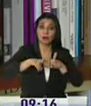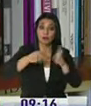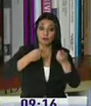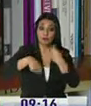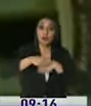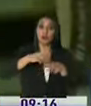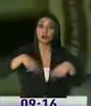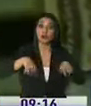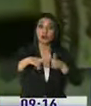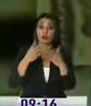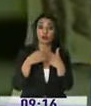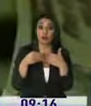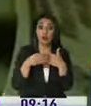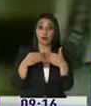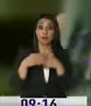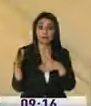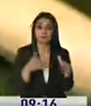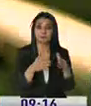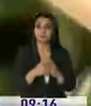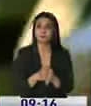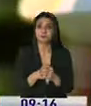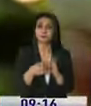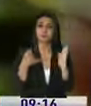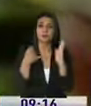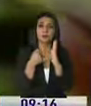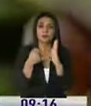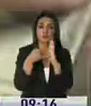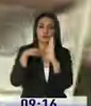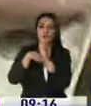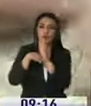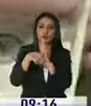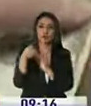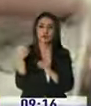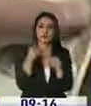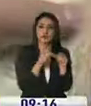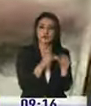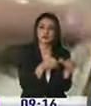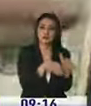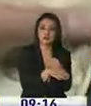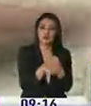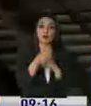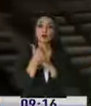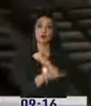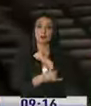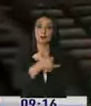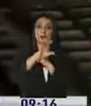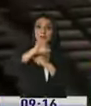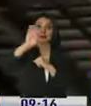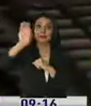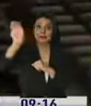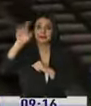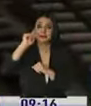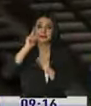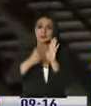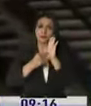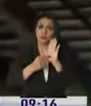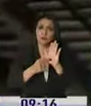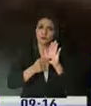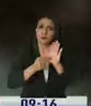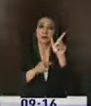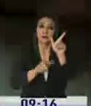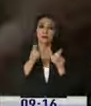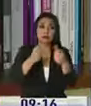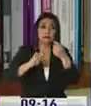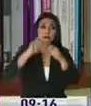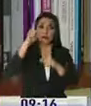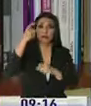del dólar. Sobre el impuesto a los bancos por tener reservas o inversiones fuera del país, explica que es una muestra clara de desesperación